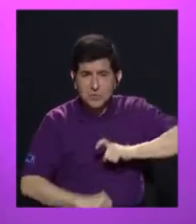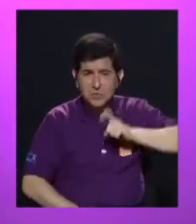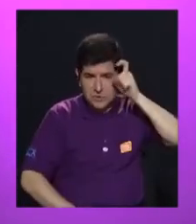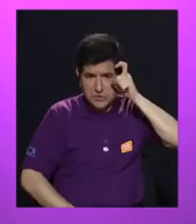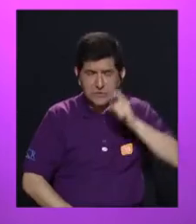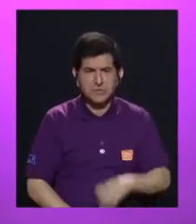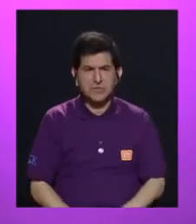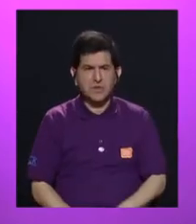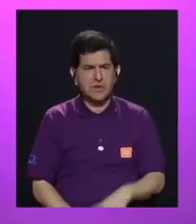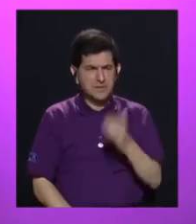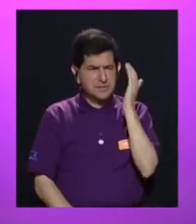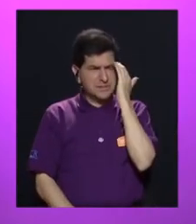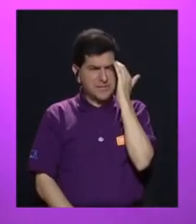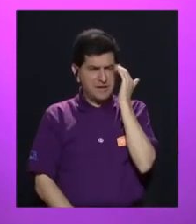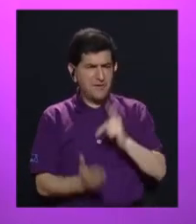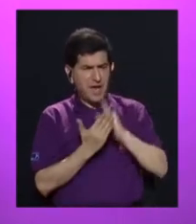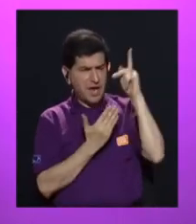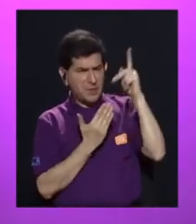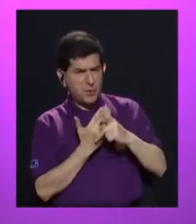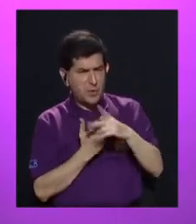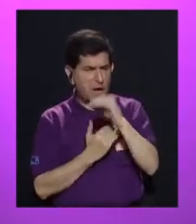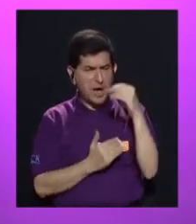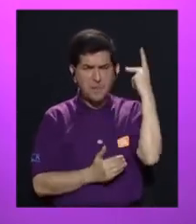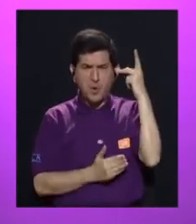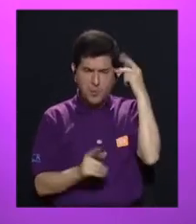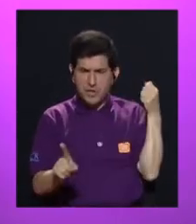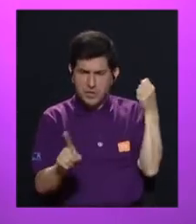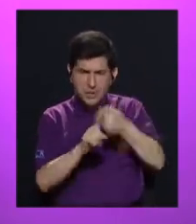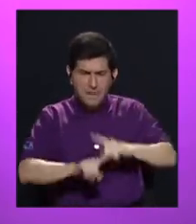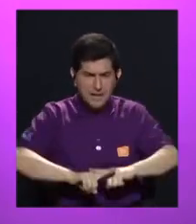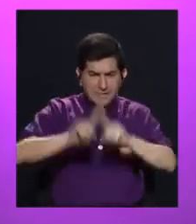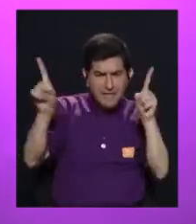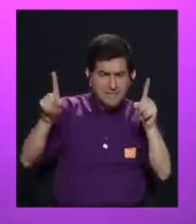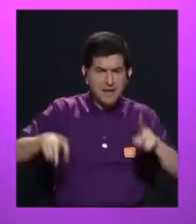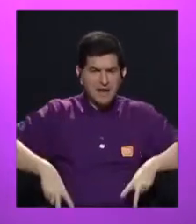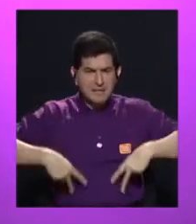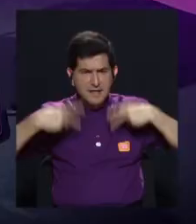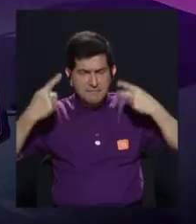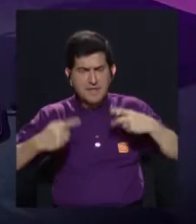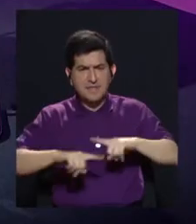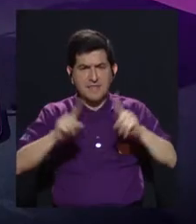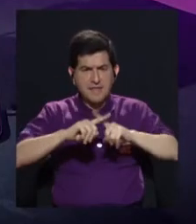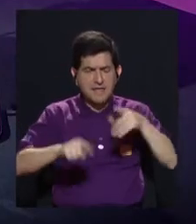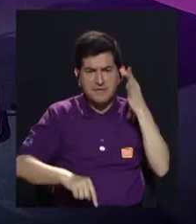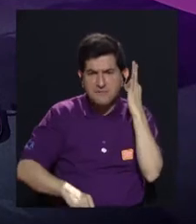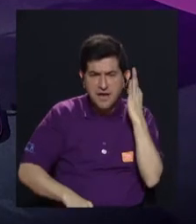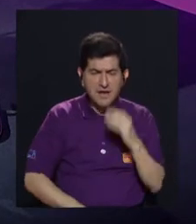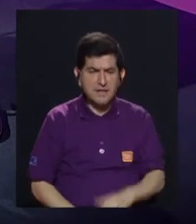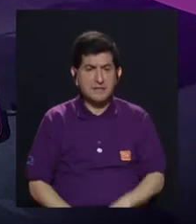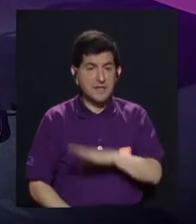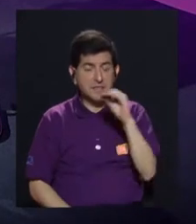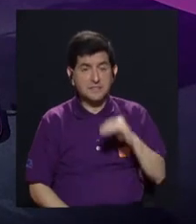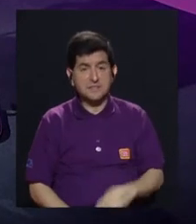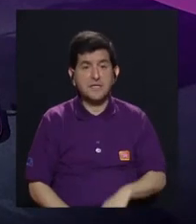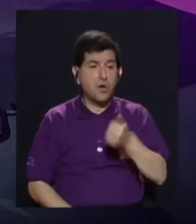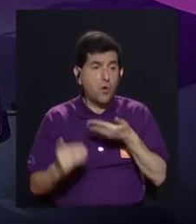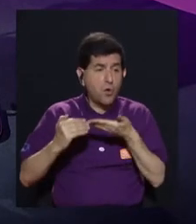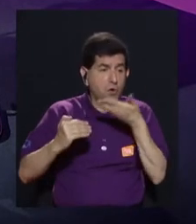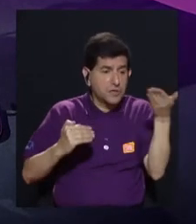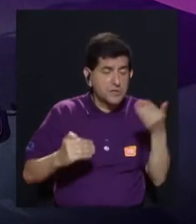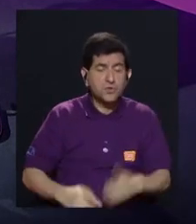bueno cómo es que un programa una y que impacta diferencialmente las vidas de diferentes mujeres y como se cruza con otros factores